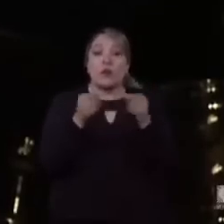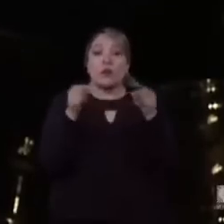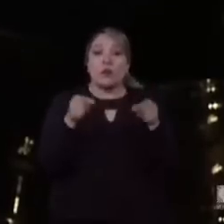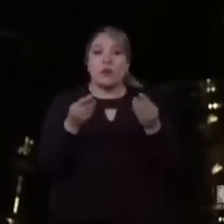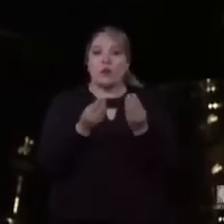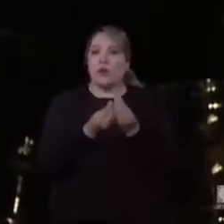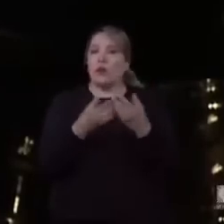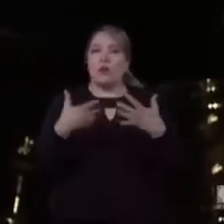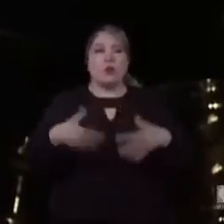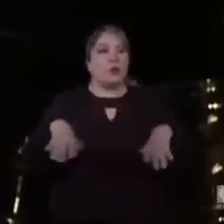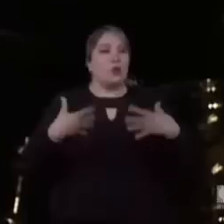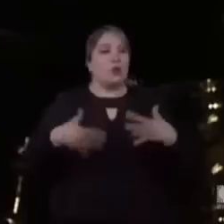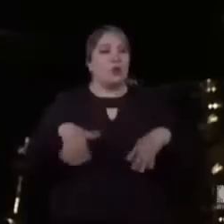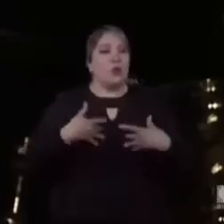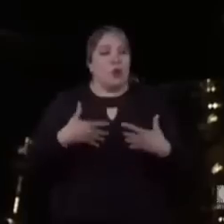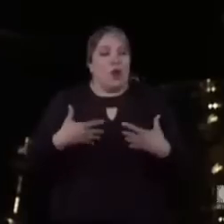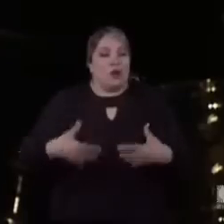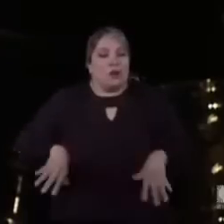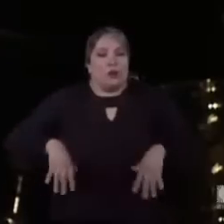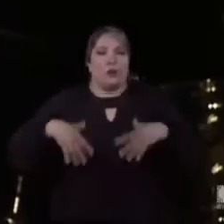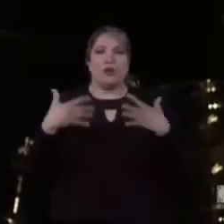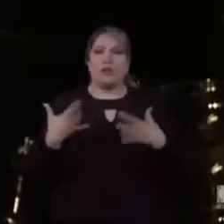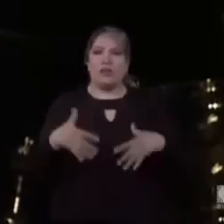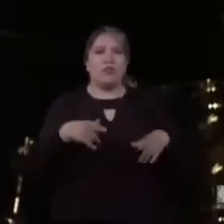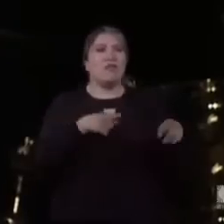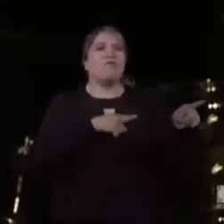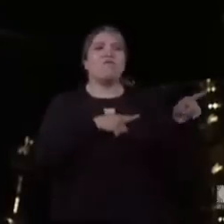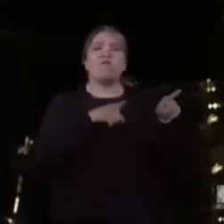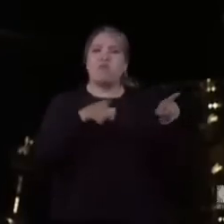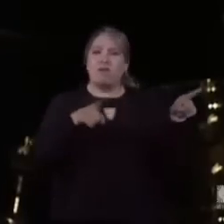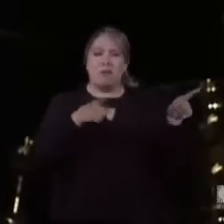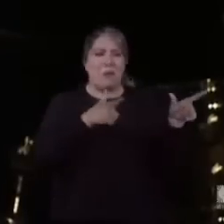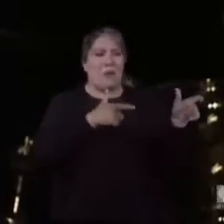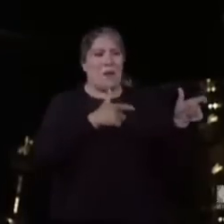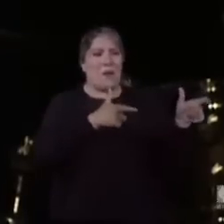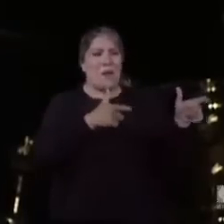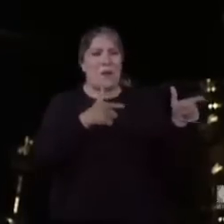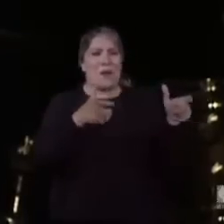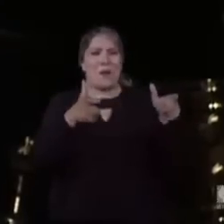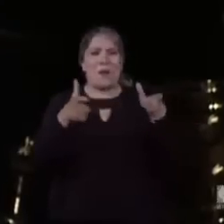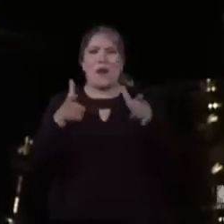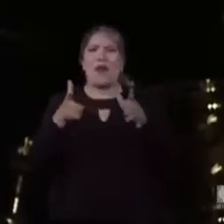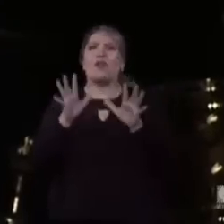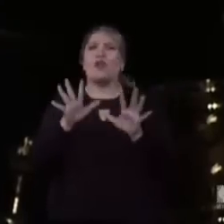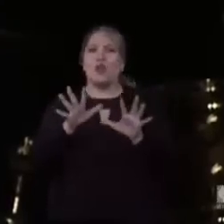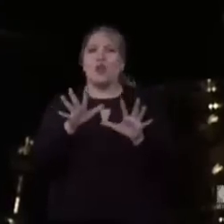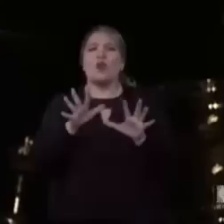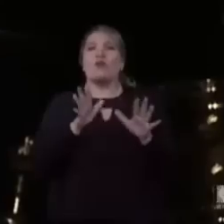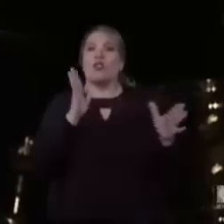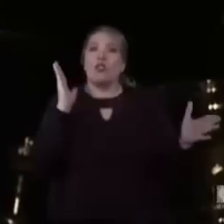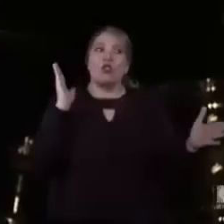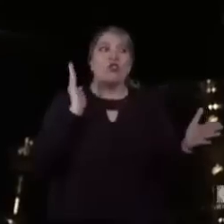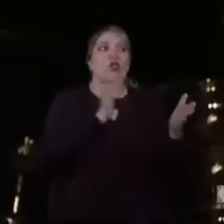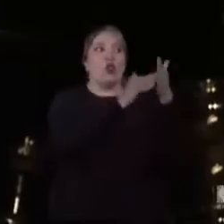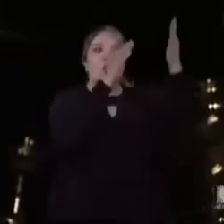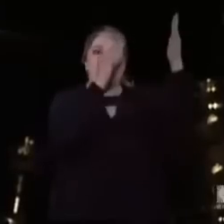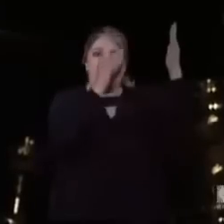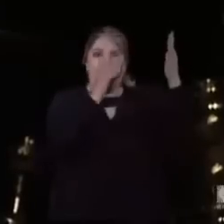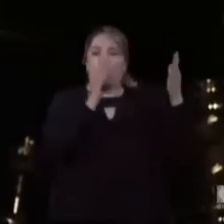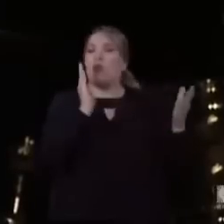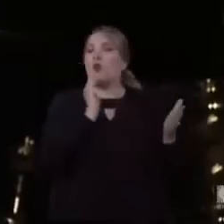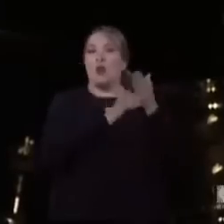La comisión ha tomado muy a fondo el genocidio de la Unión Patriótica contra la Unión